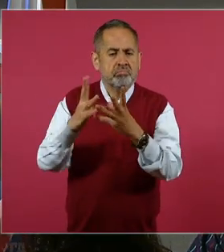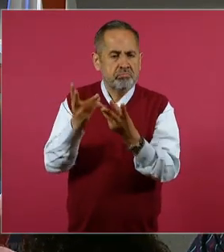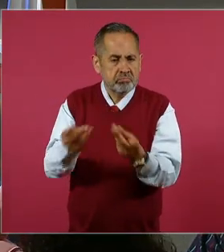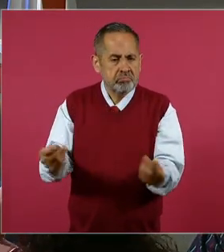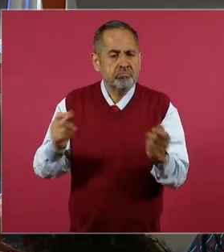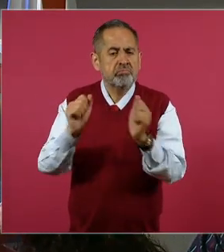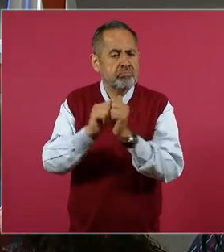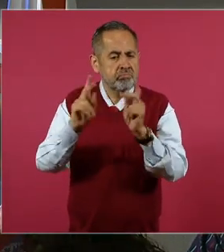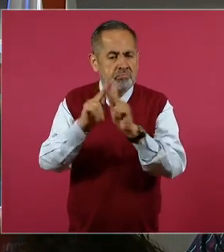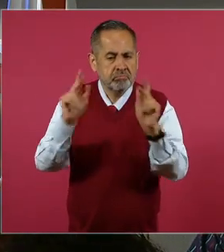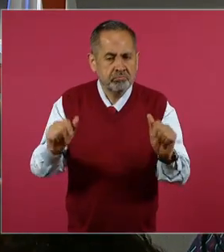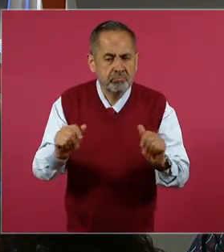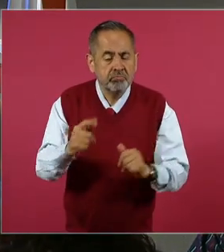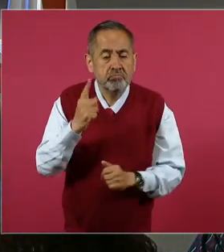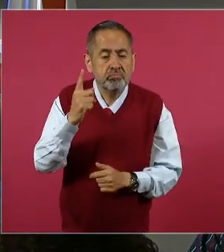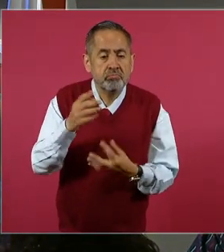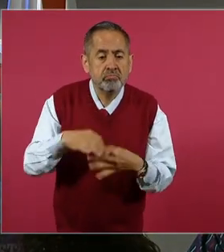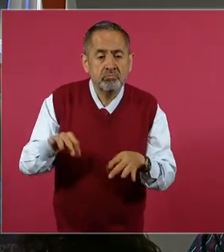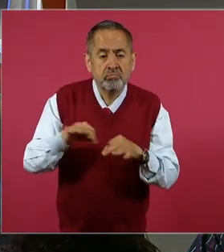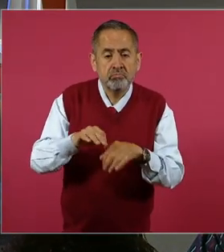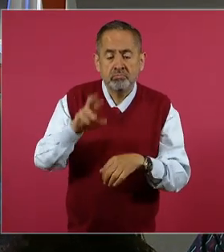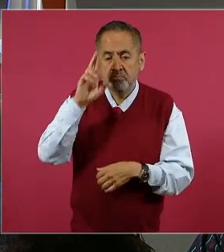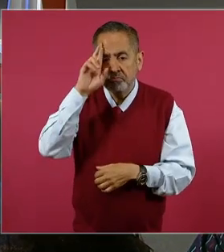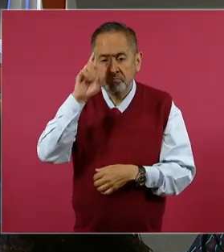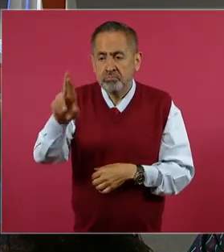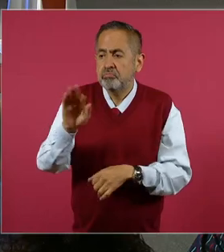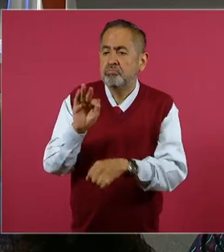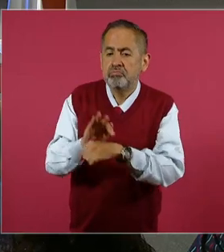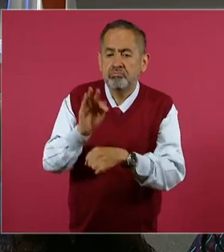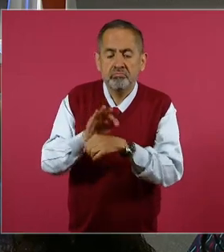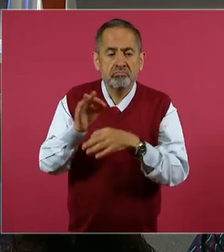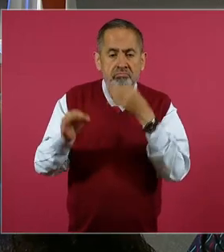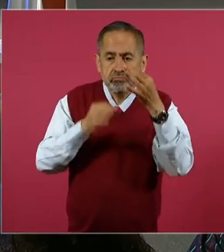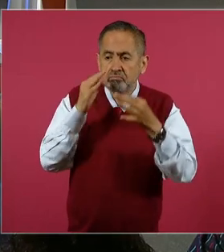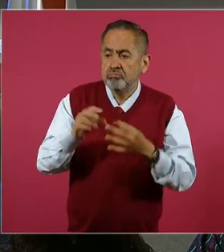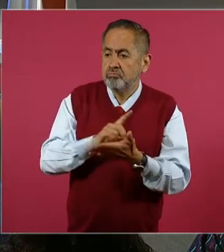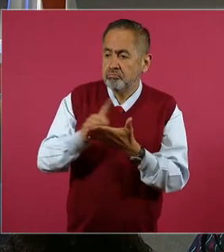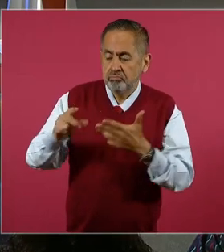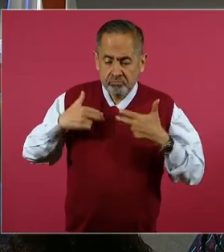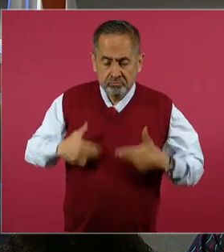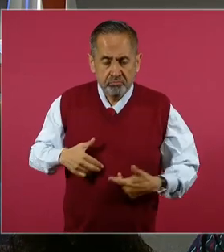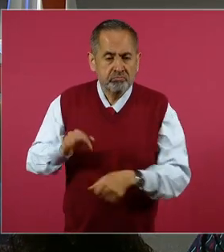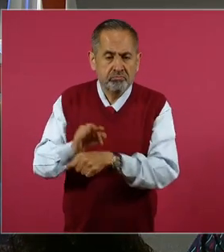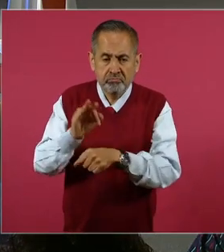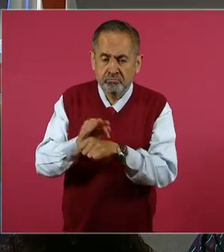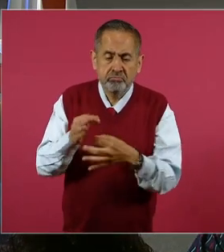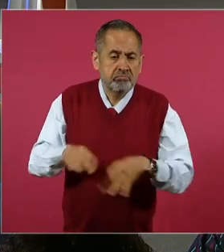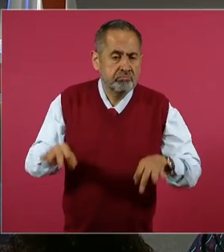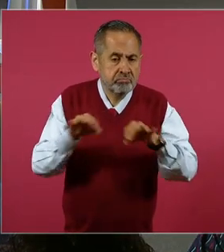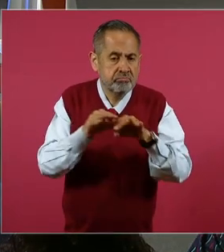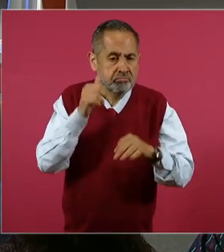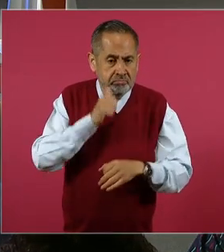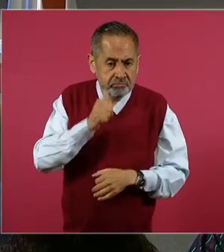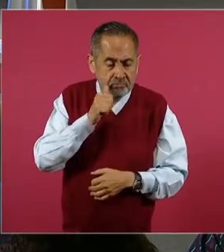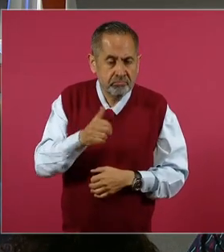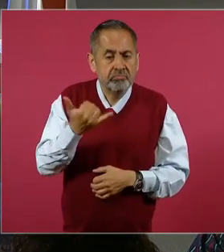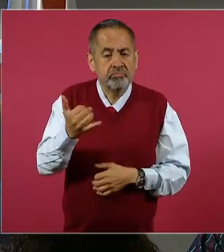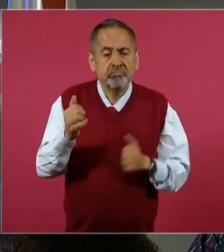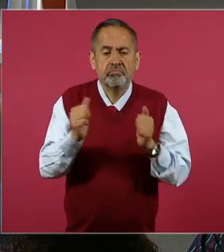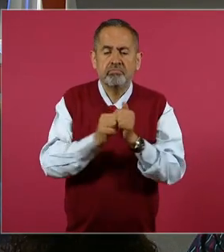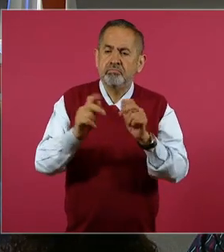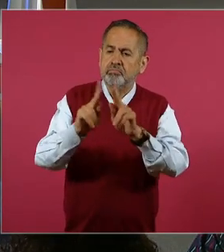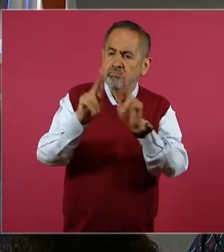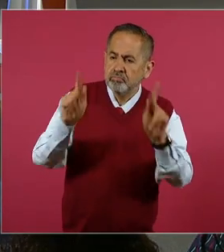controversias y el respeto y protección y promoción de los derechos humanos, además de la lucha por la paz